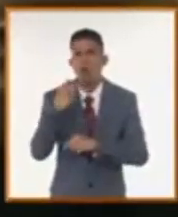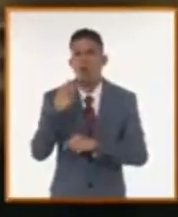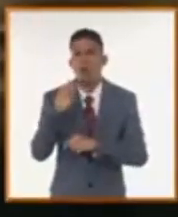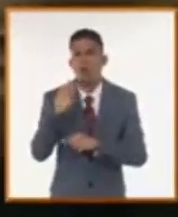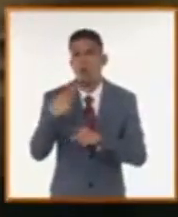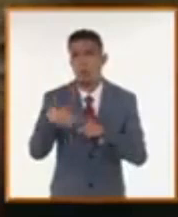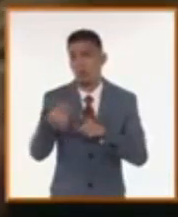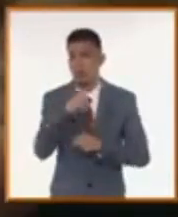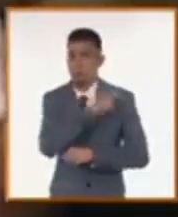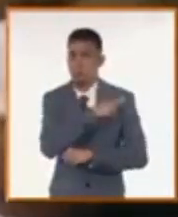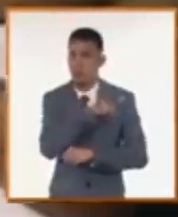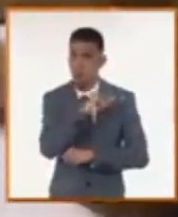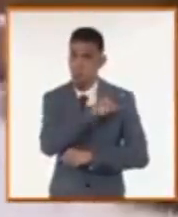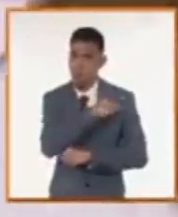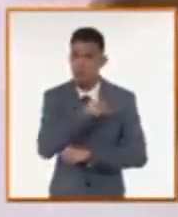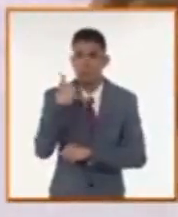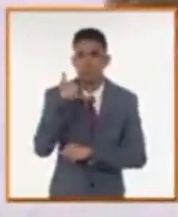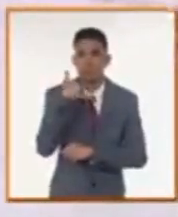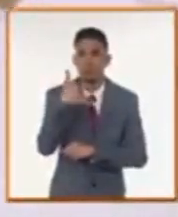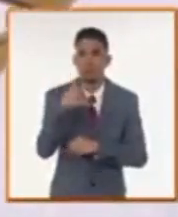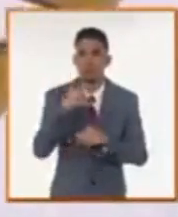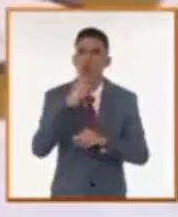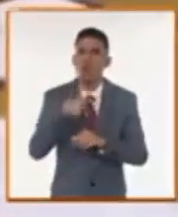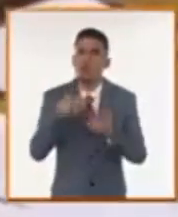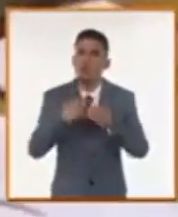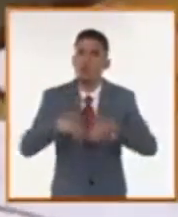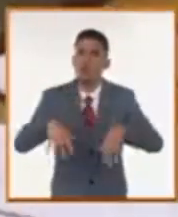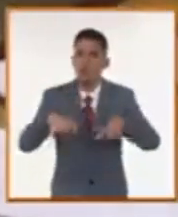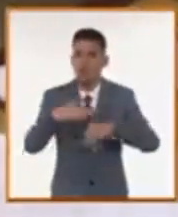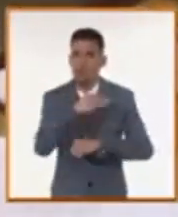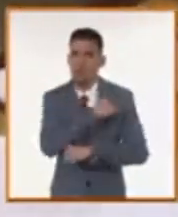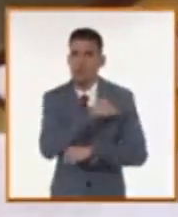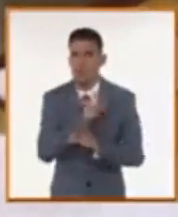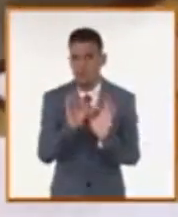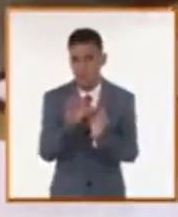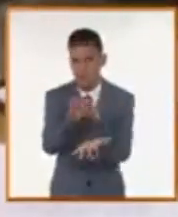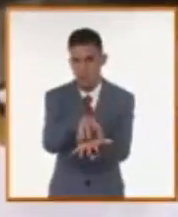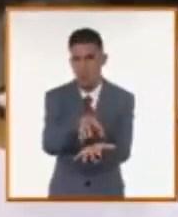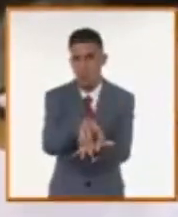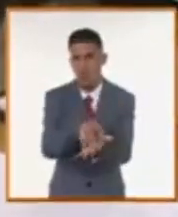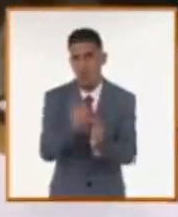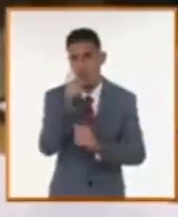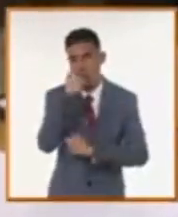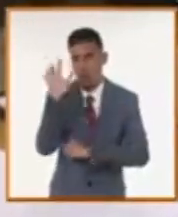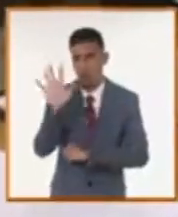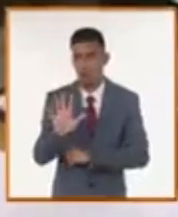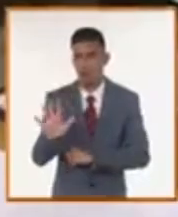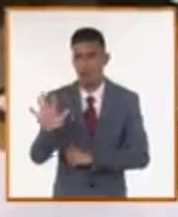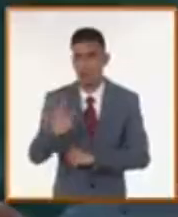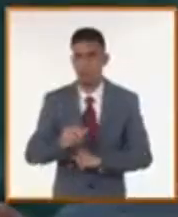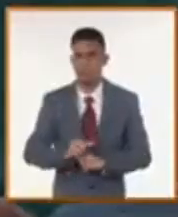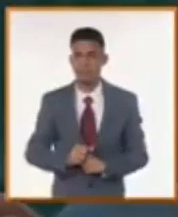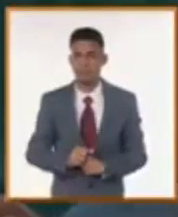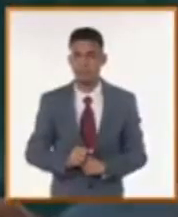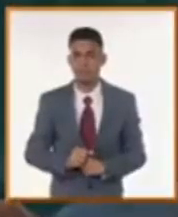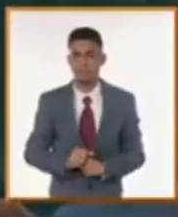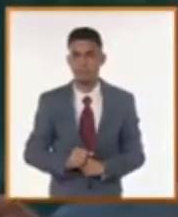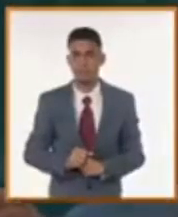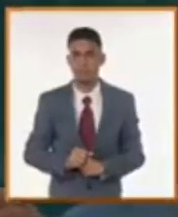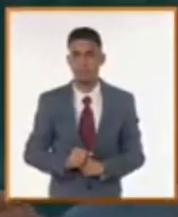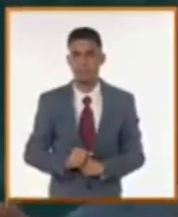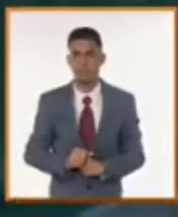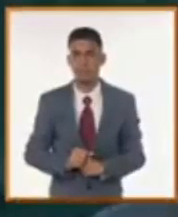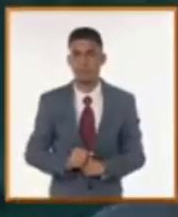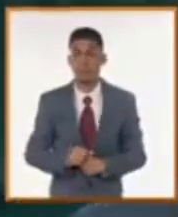situación militar que existía en esos momentos en Cuito, Guanabara. De todas